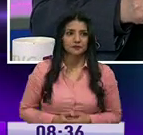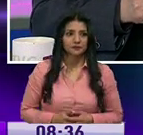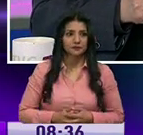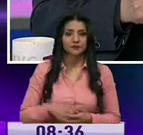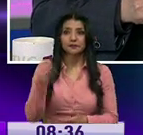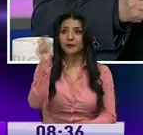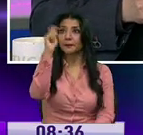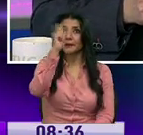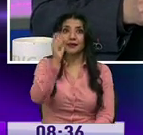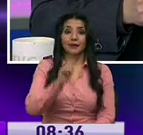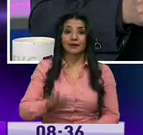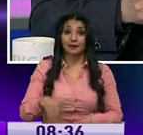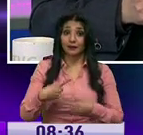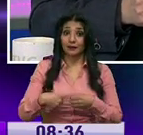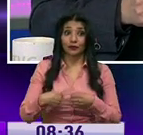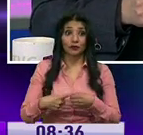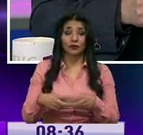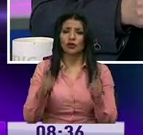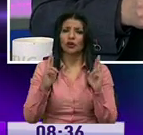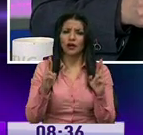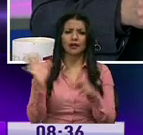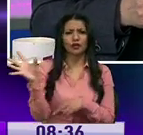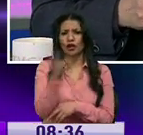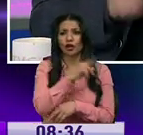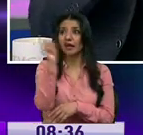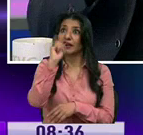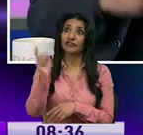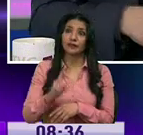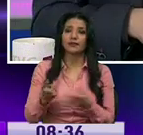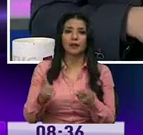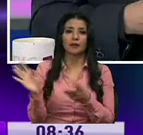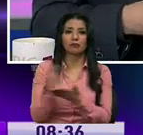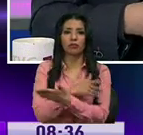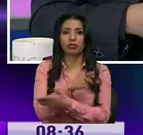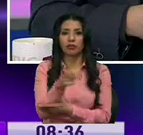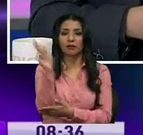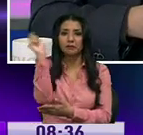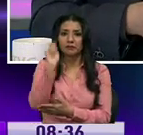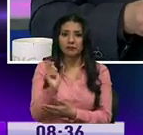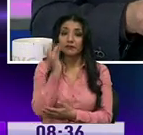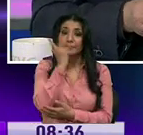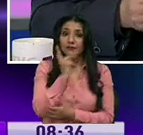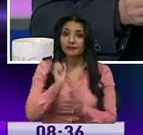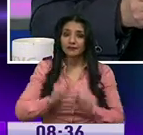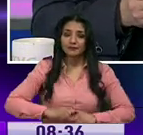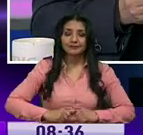pintar murales en Quito. Ojalá pintaran los grafitis también. Adelante.